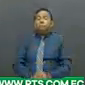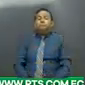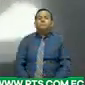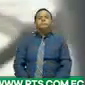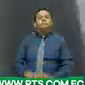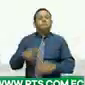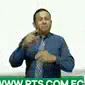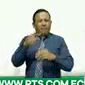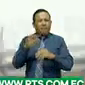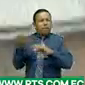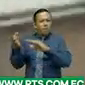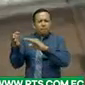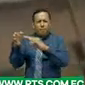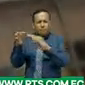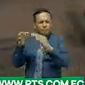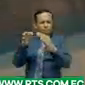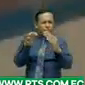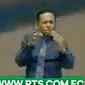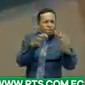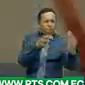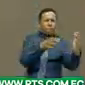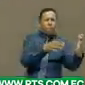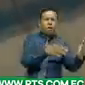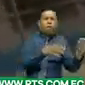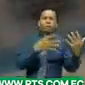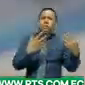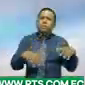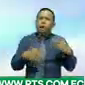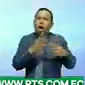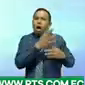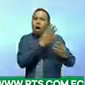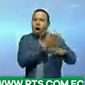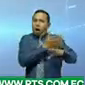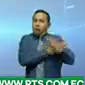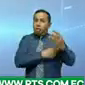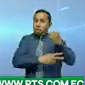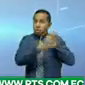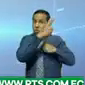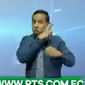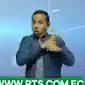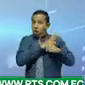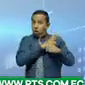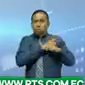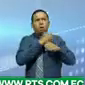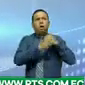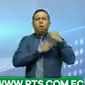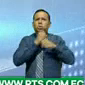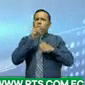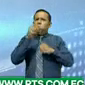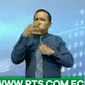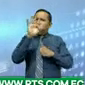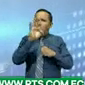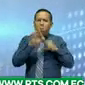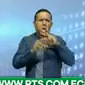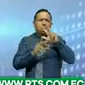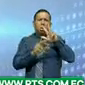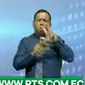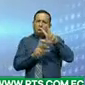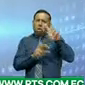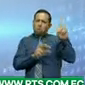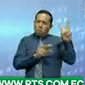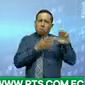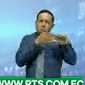Ese día falleció casi la misma cantidad de los últimos dos años. En el 2019 hubo 32 crímenes, en